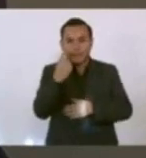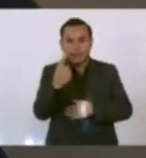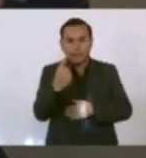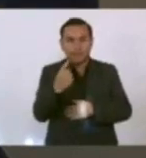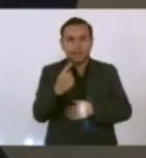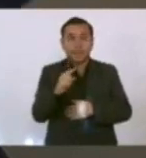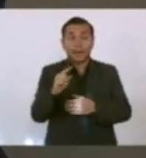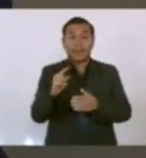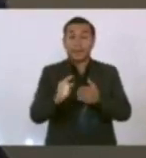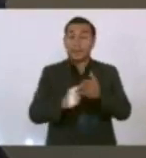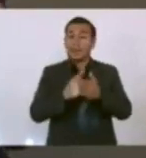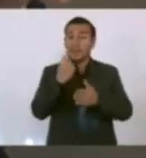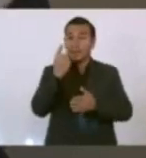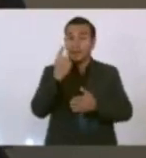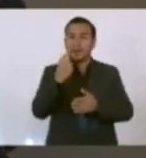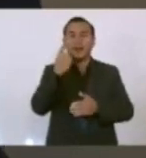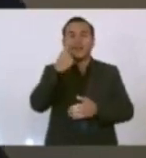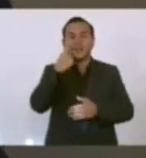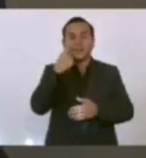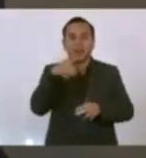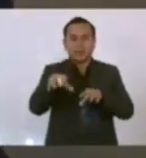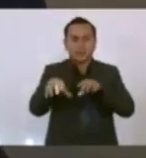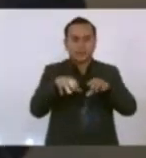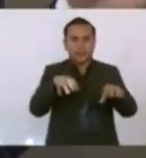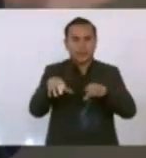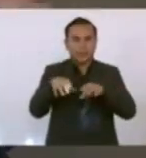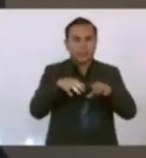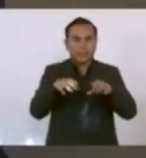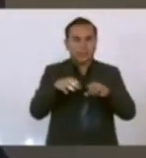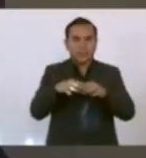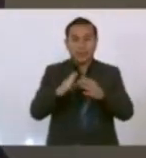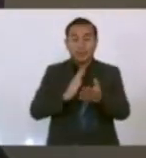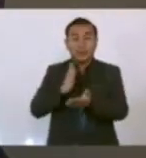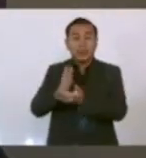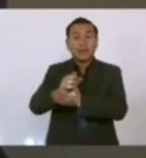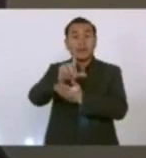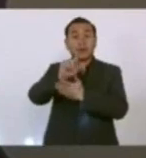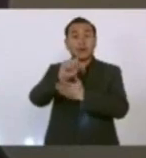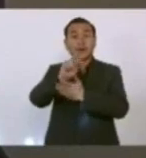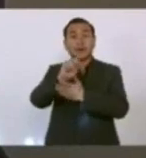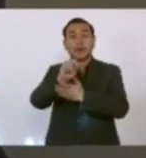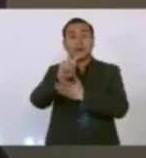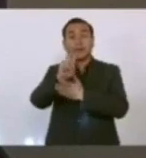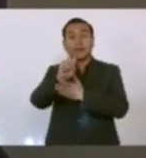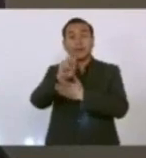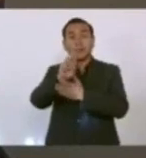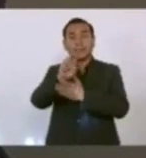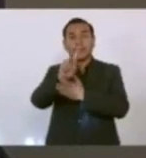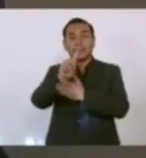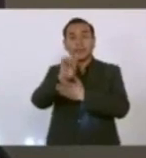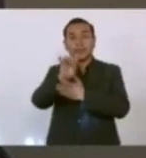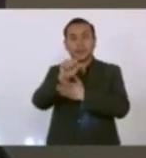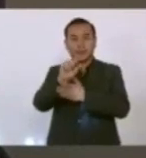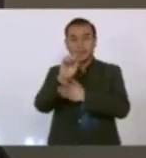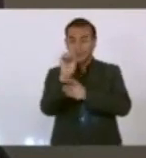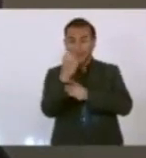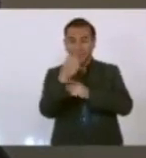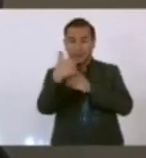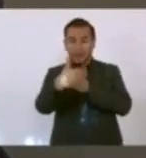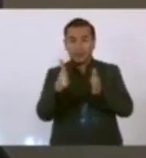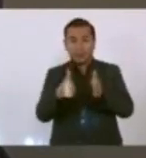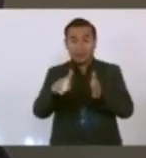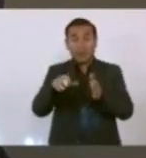la declararon en la zona de Lombardía y vimos cómo la gente huía de la zona de Lombardía. Y luego la declararon en toda Italia y ahorita Italia